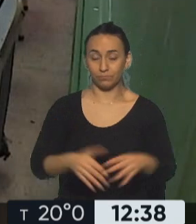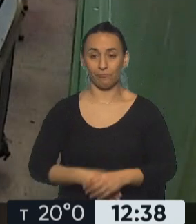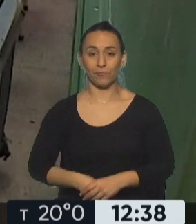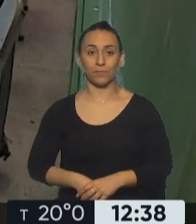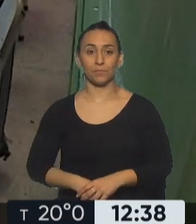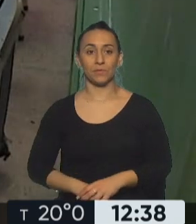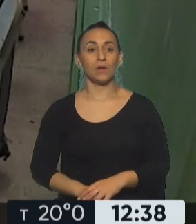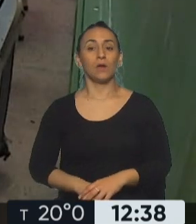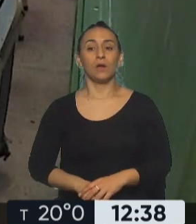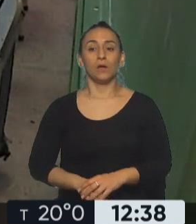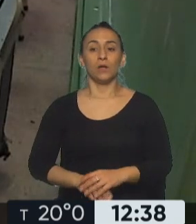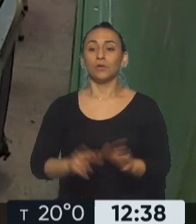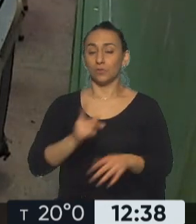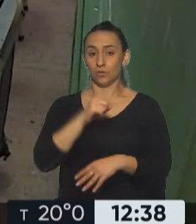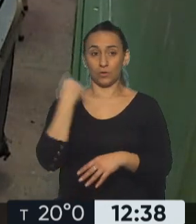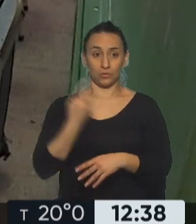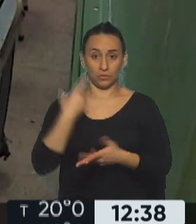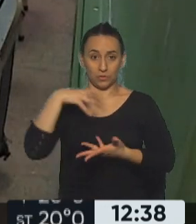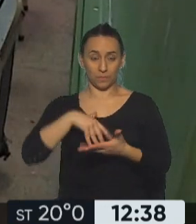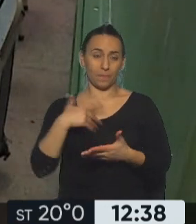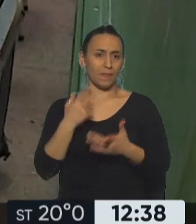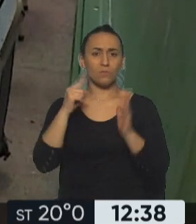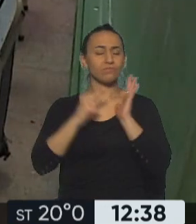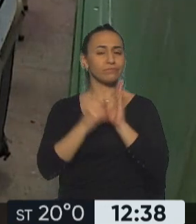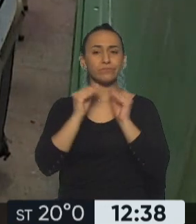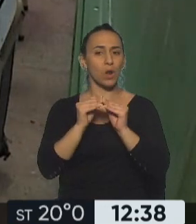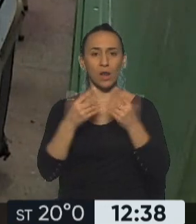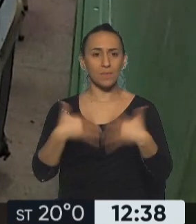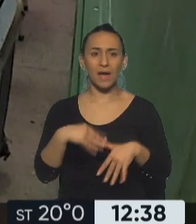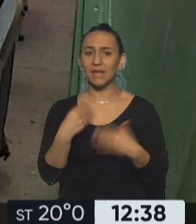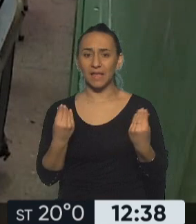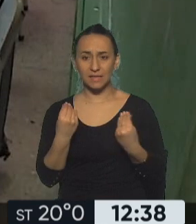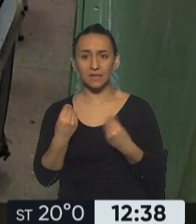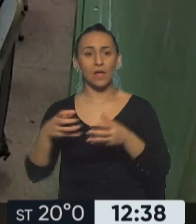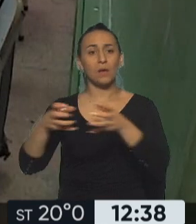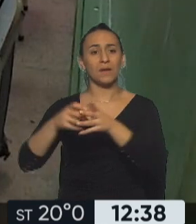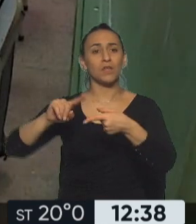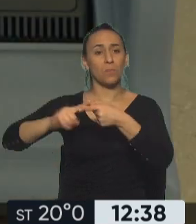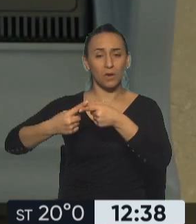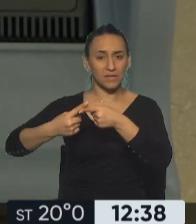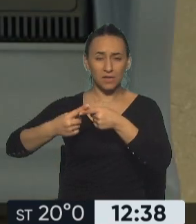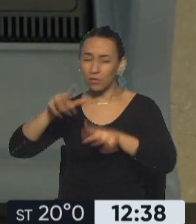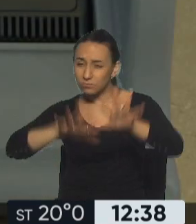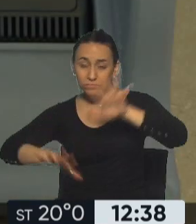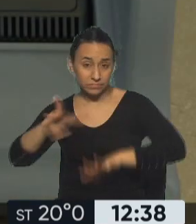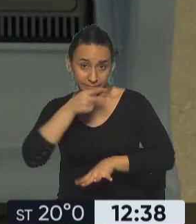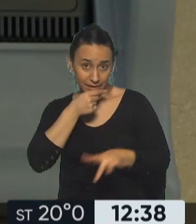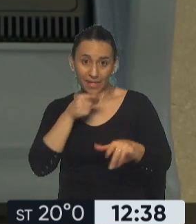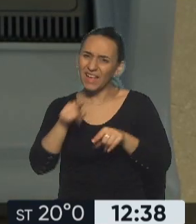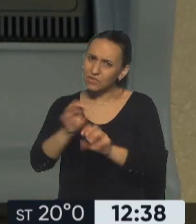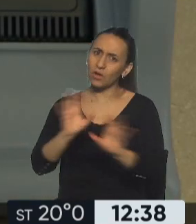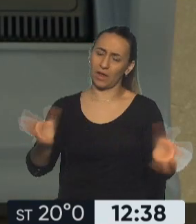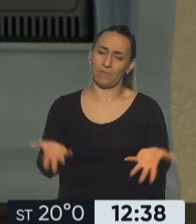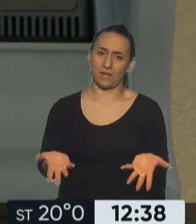como organización tenemos un problema serio y es que los partidos políticos no hicieron nada y eso es grave. Porque a nosotros la justicia